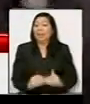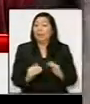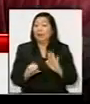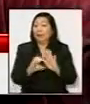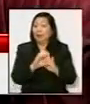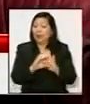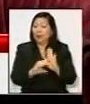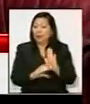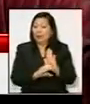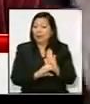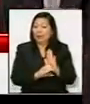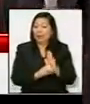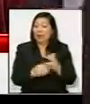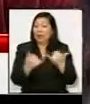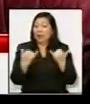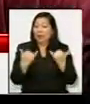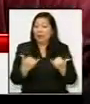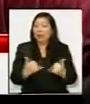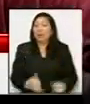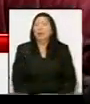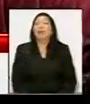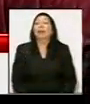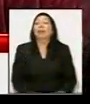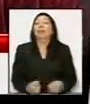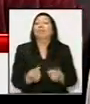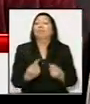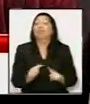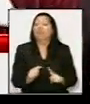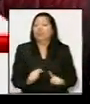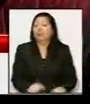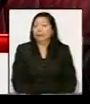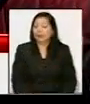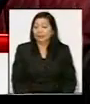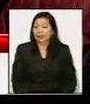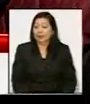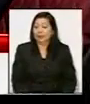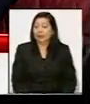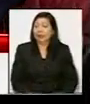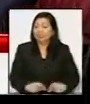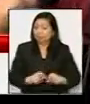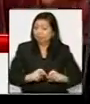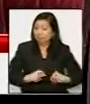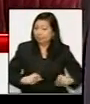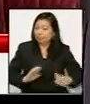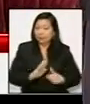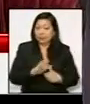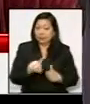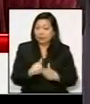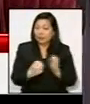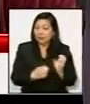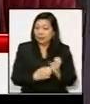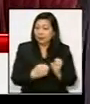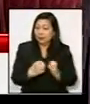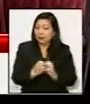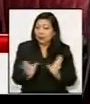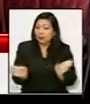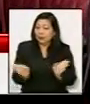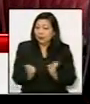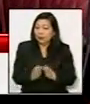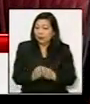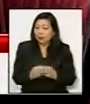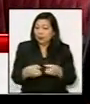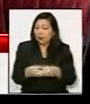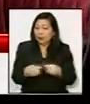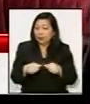constitucional actual permite de que el parlamento en toda esta etapa de la subcomisión de la comisión